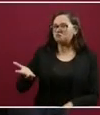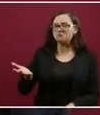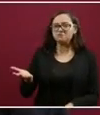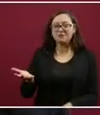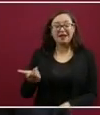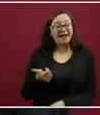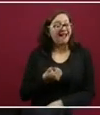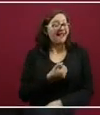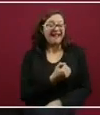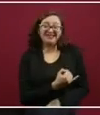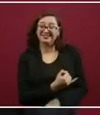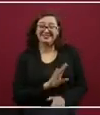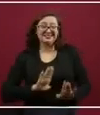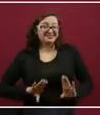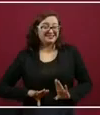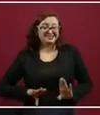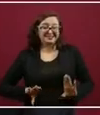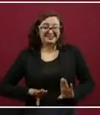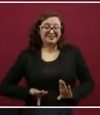y